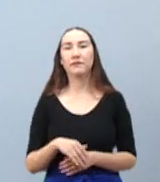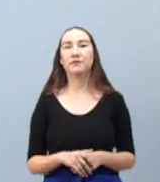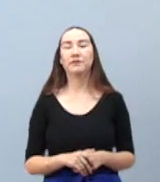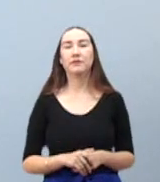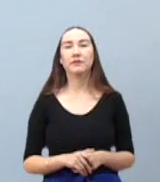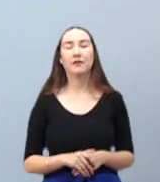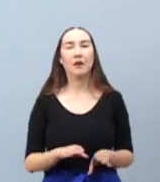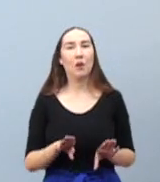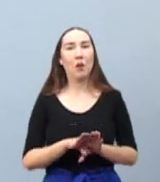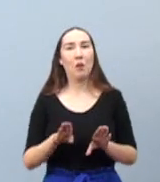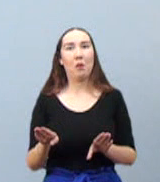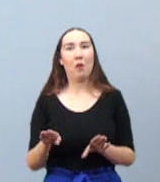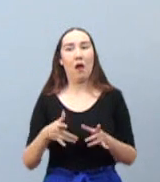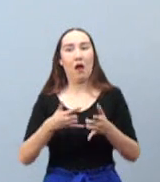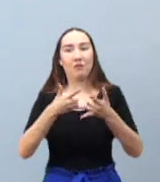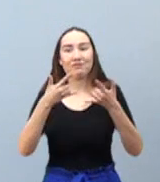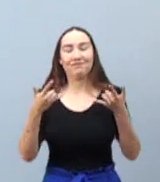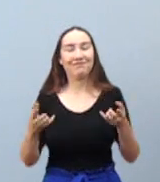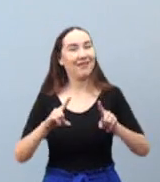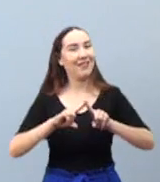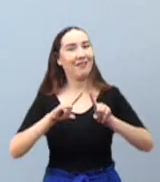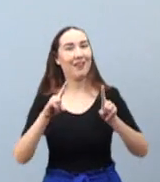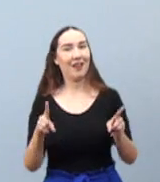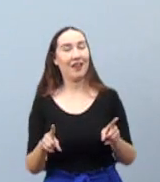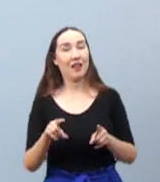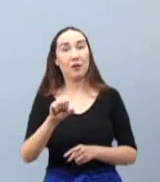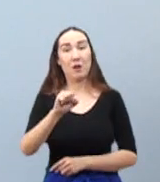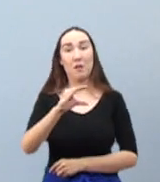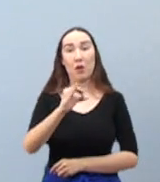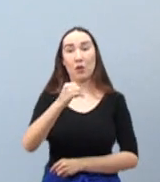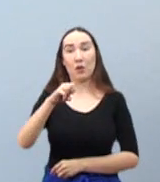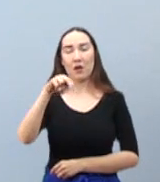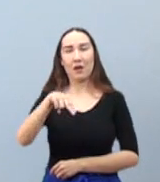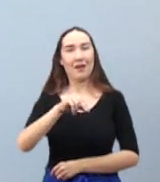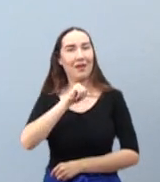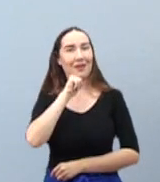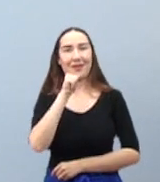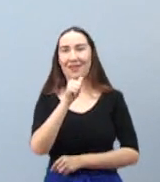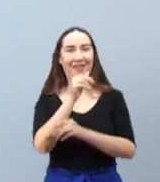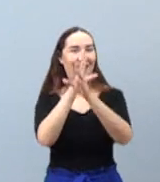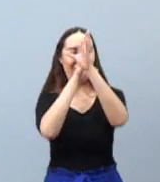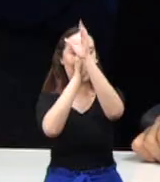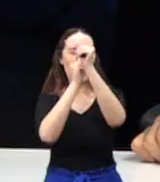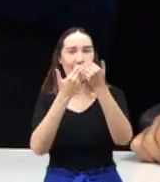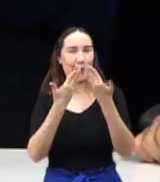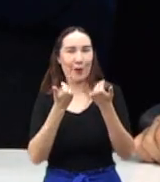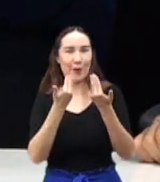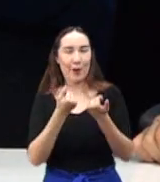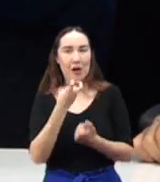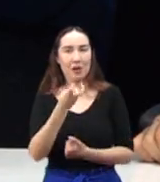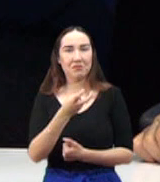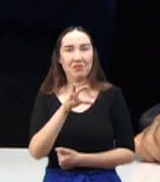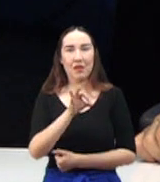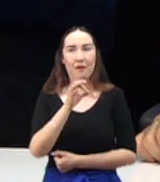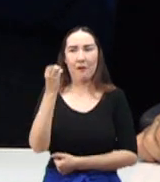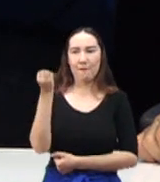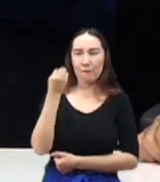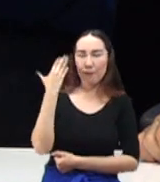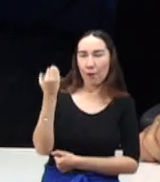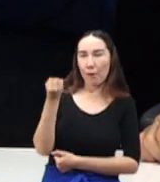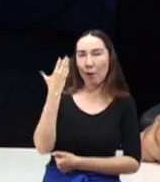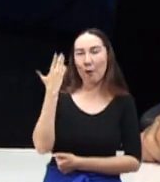la realidad es otra. La Suprema Corte de Justicia, Pau, no está de acuerdo con esa situación, independientemente de que se hayan llevado foros en